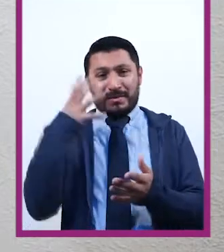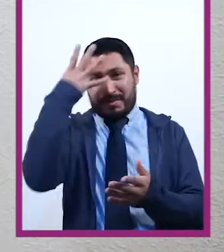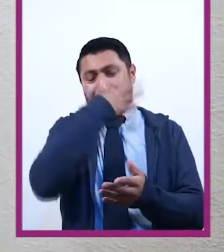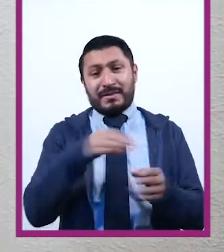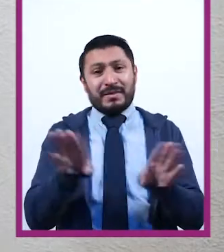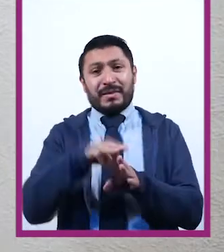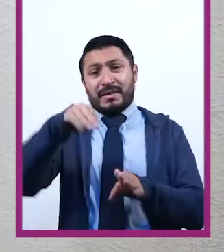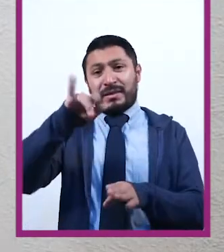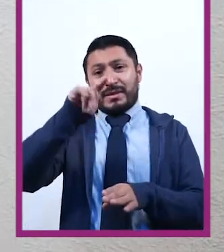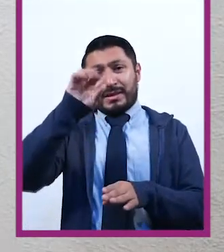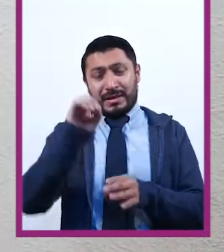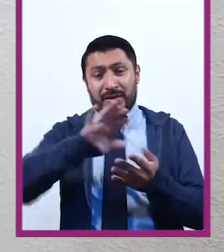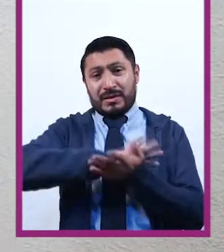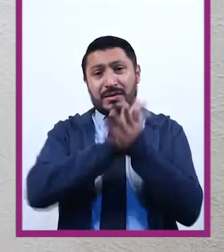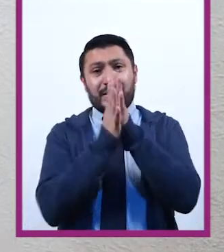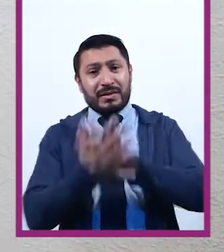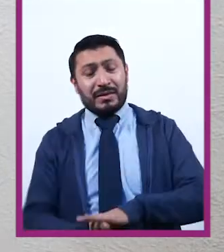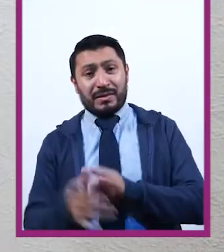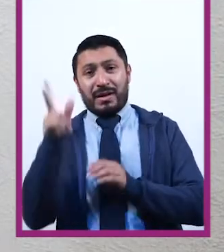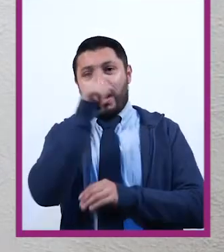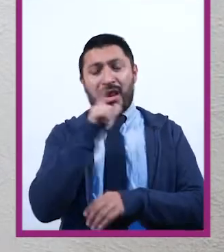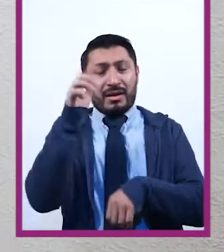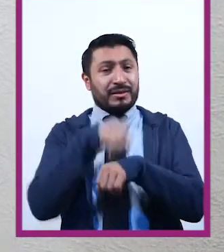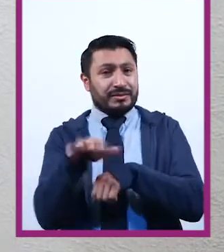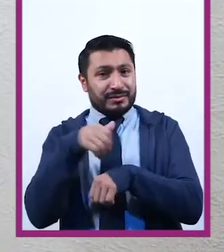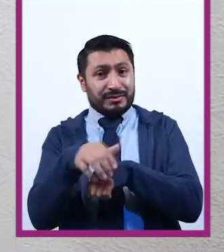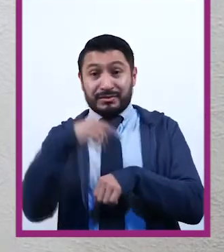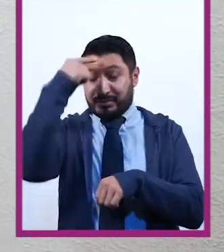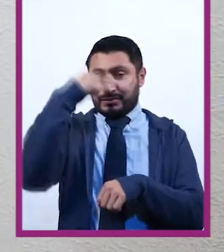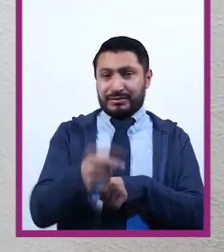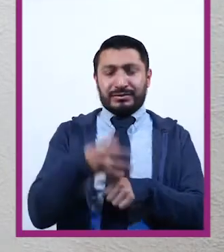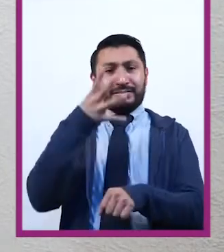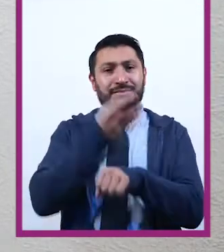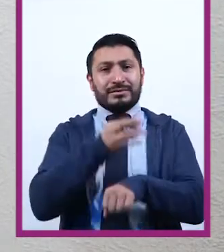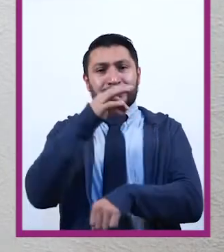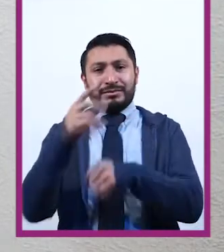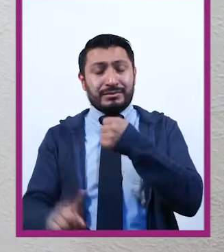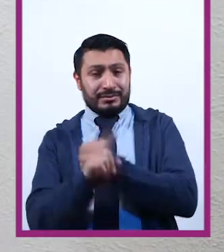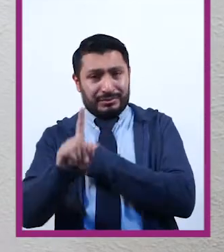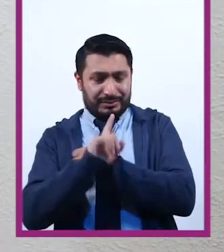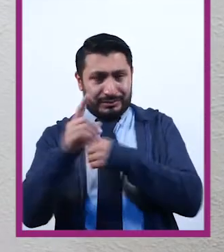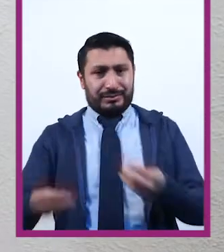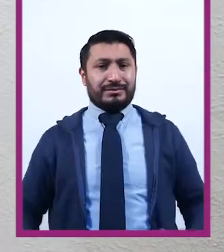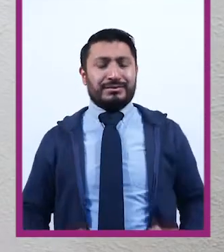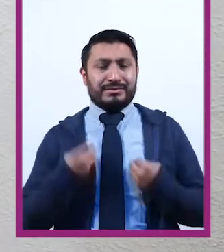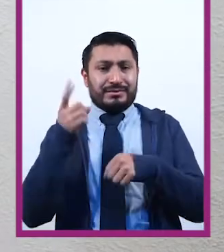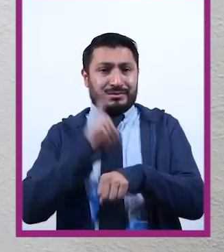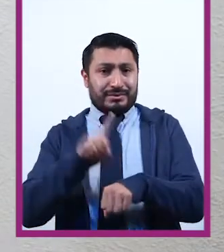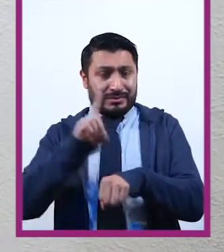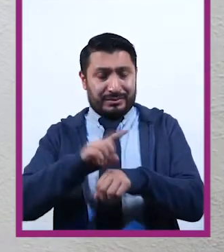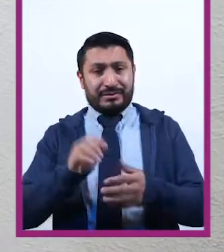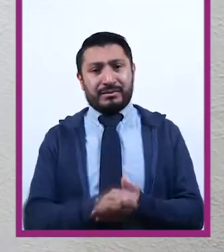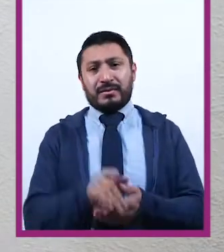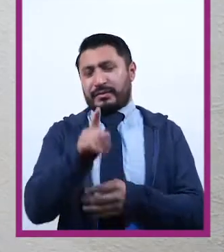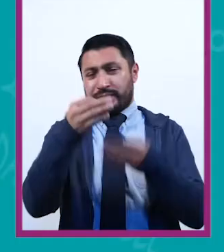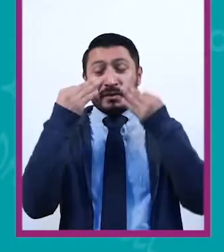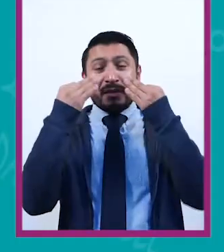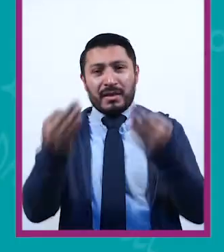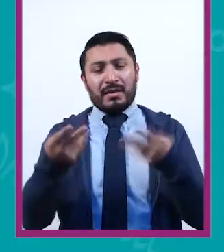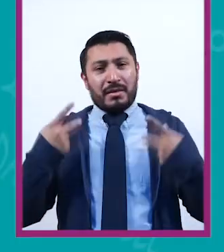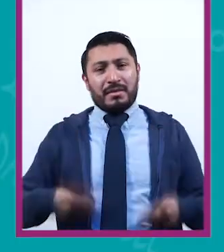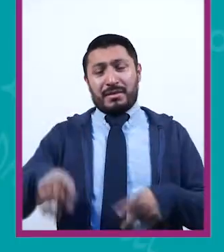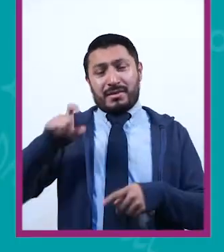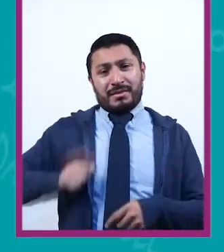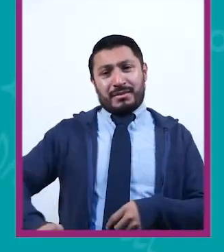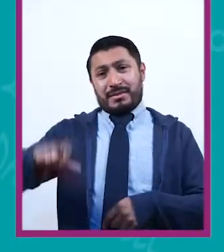es un bello ejemplo de cómo un mito se transformó al lenguaje de los números para resolver un problema de la vida cotidiana. Como